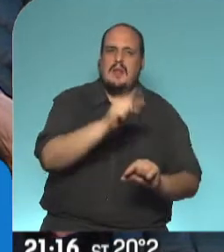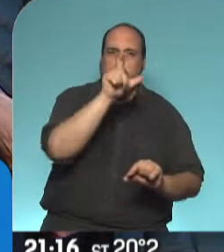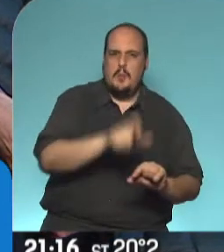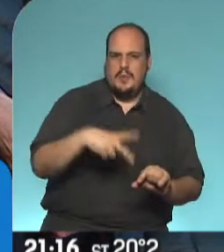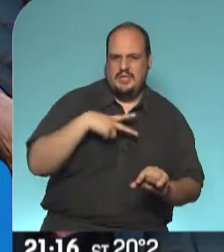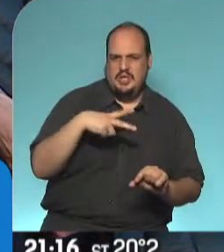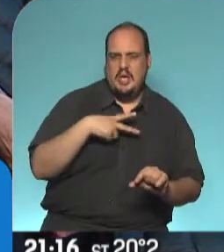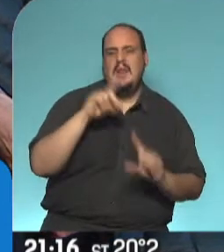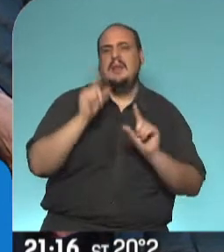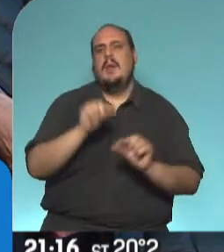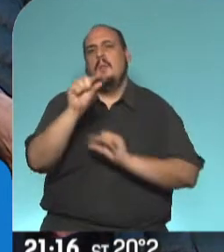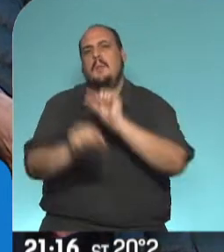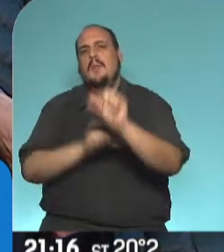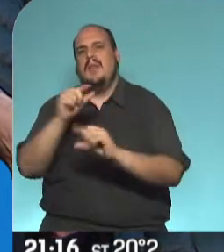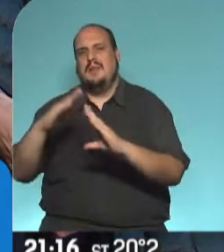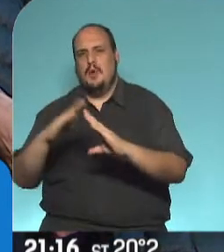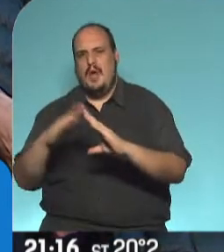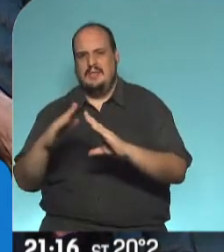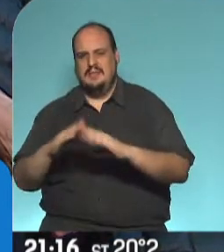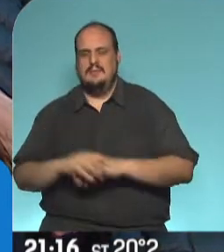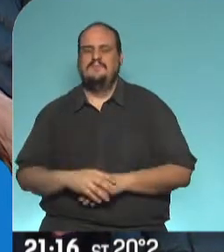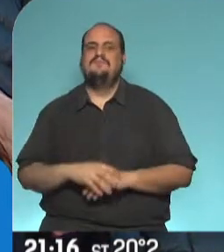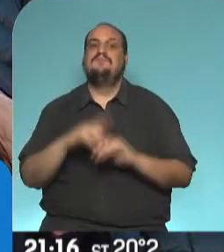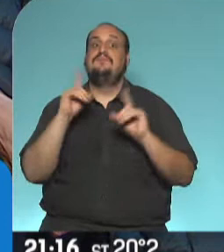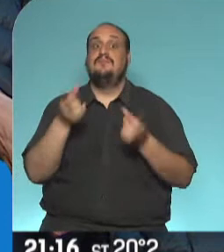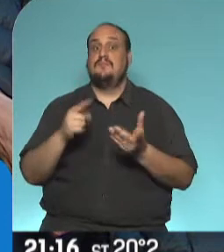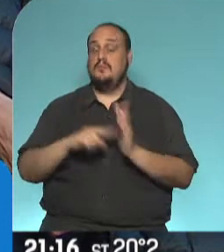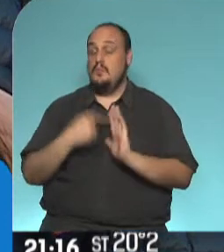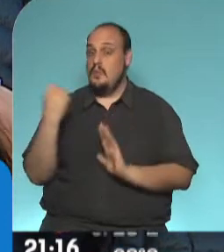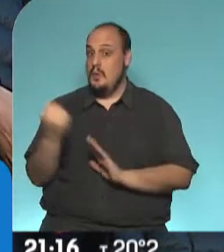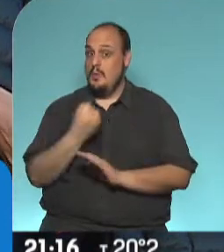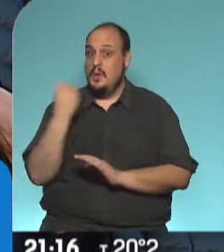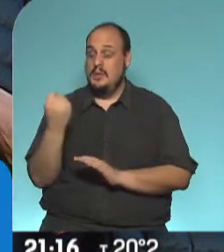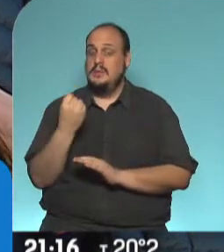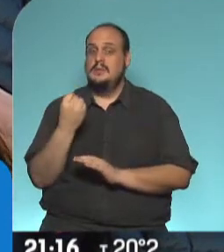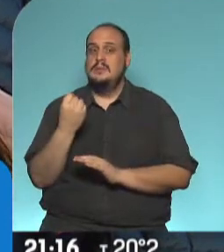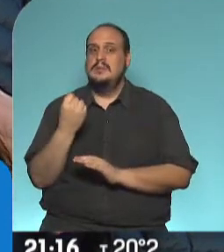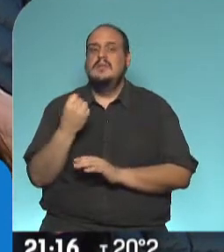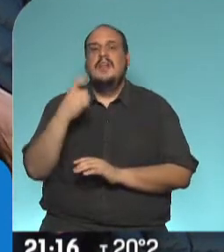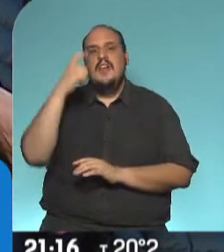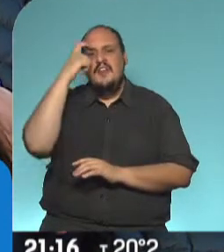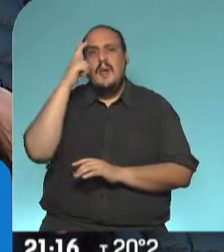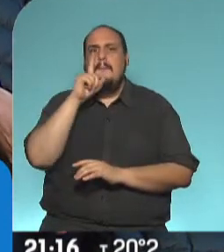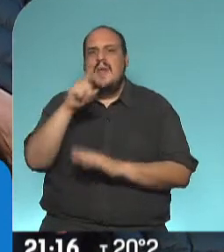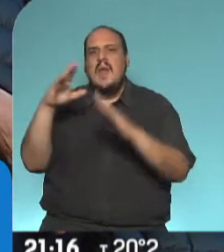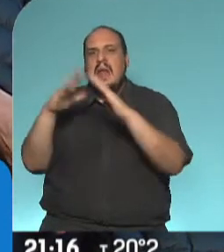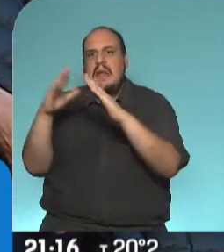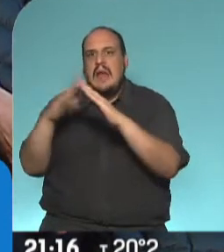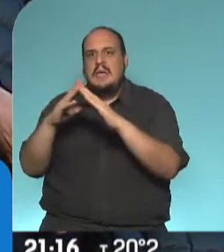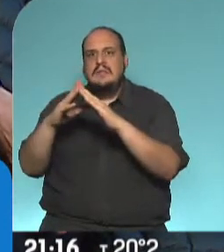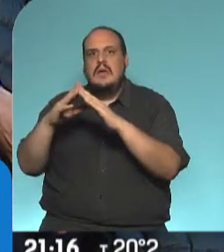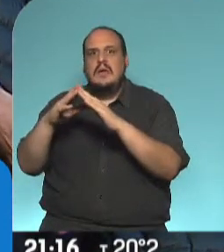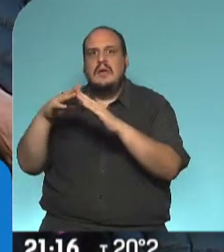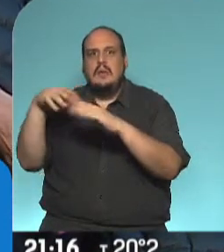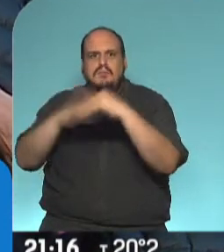también préstamos hipotecarios. Y además, es bueno decirlo también, van a finalizar 10.000 viviendas que habían comenzado